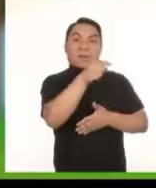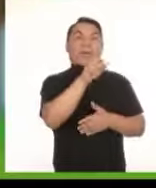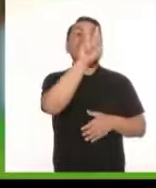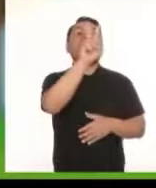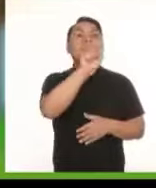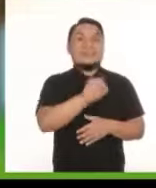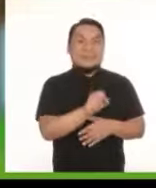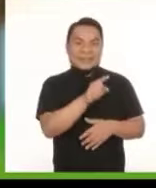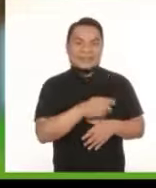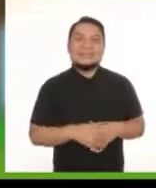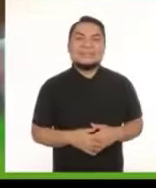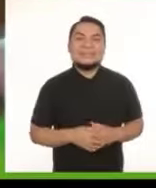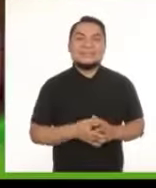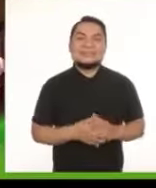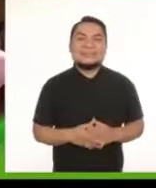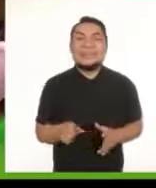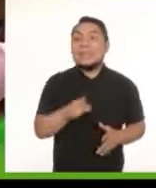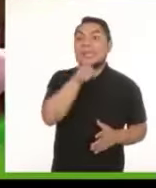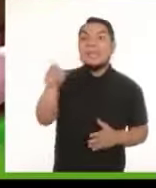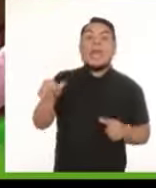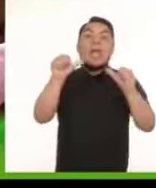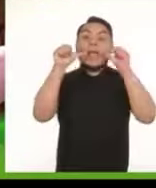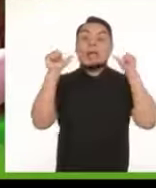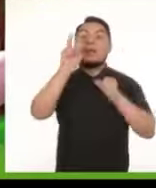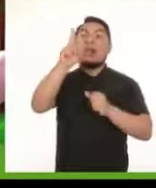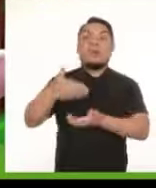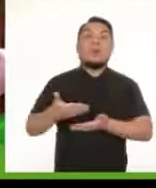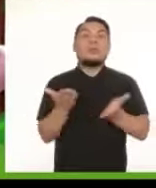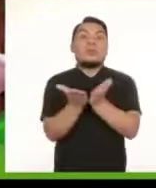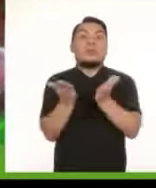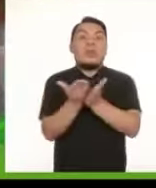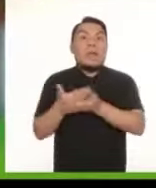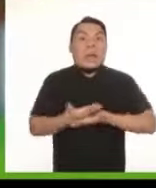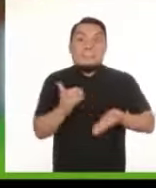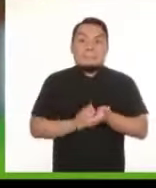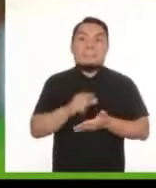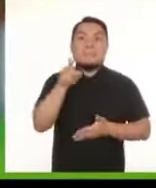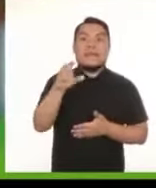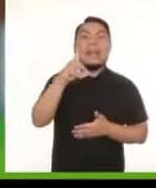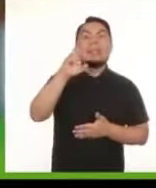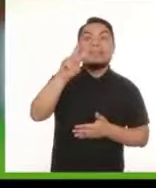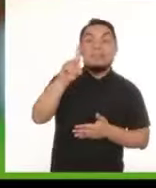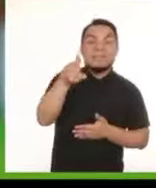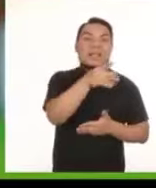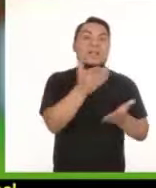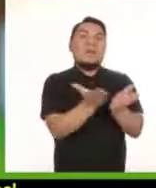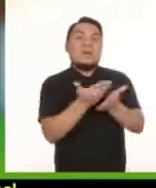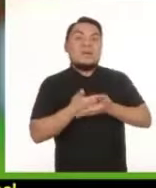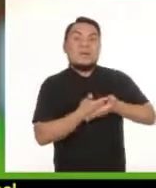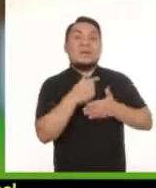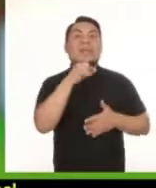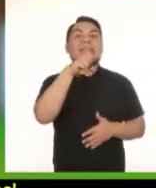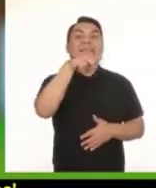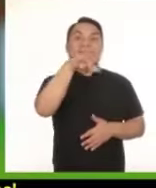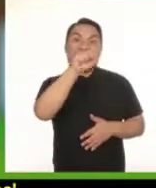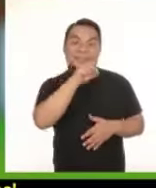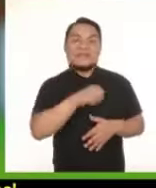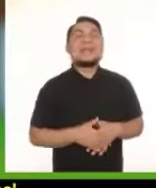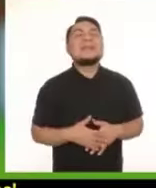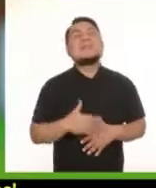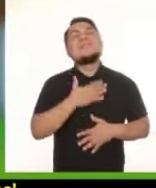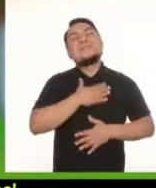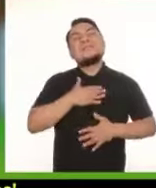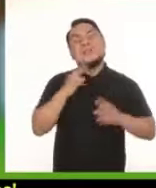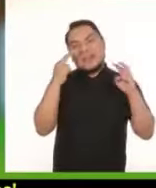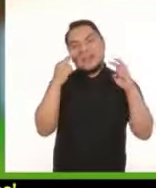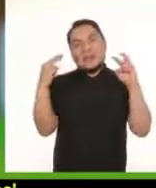PRITE Villa del Salvador. Y en Amazonas 2 PRITE más. PRITE David y PRITE Génesis. ¡Qué